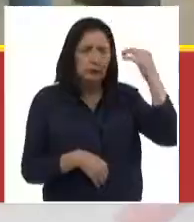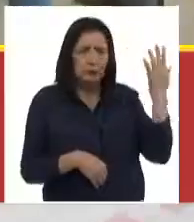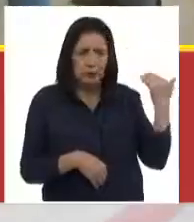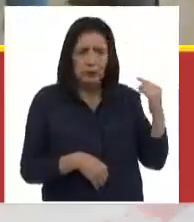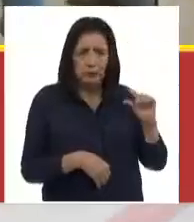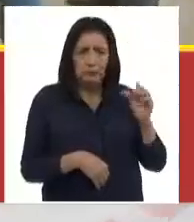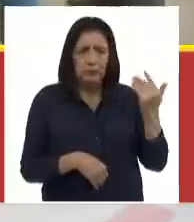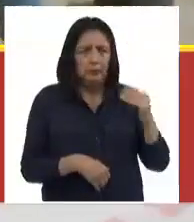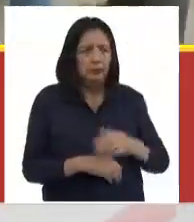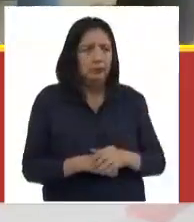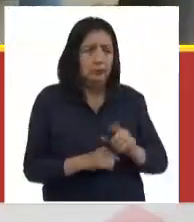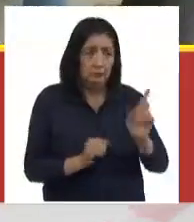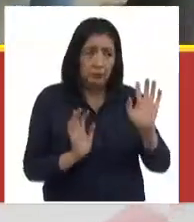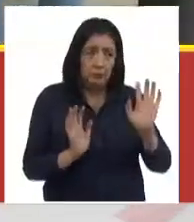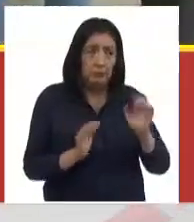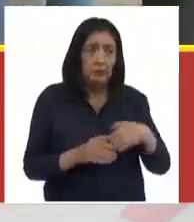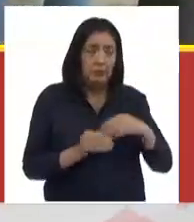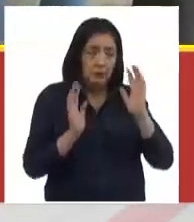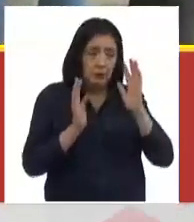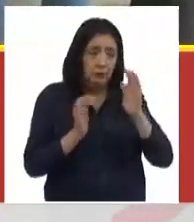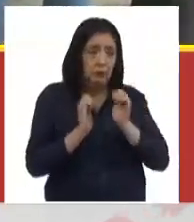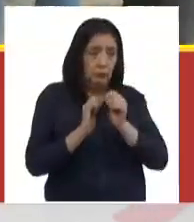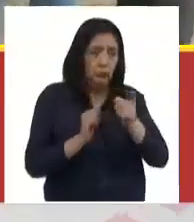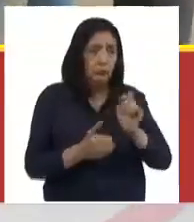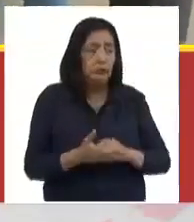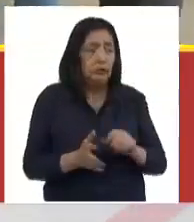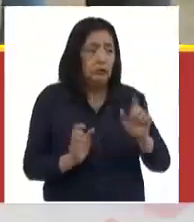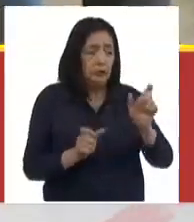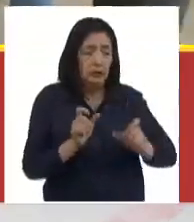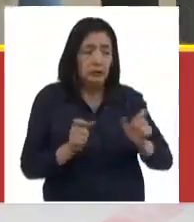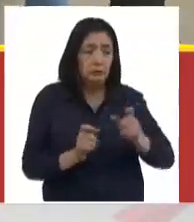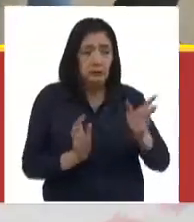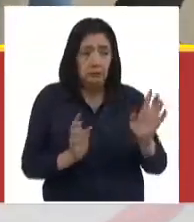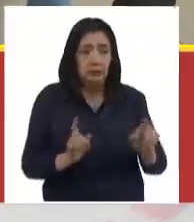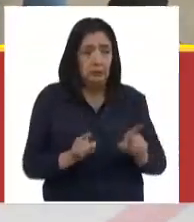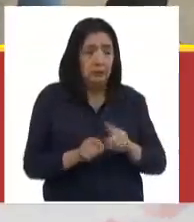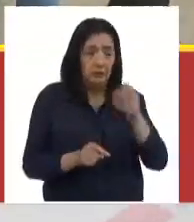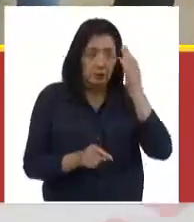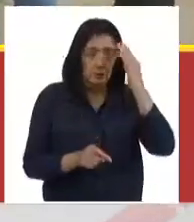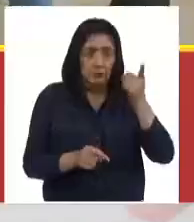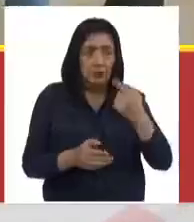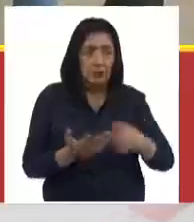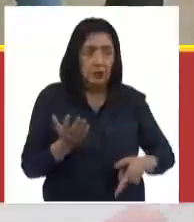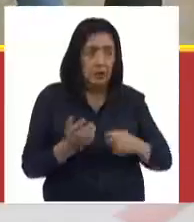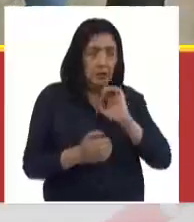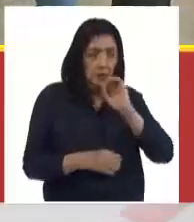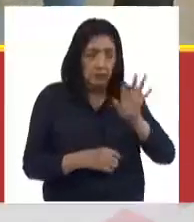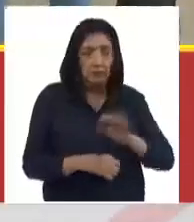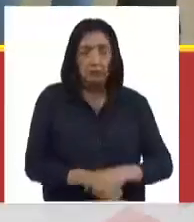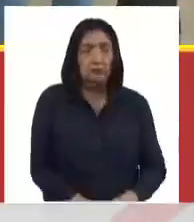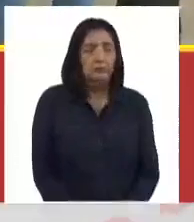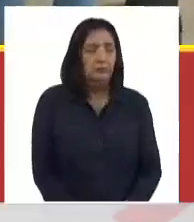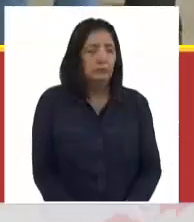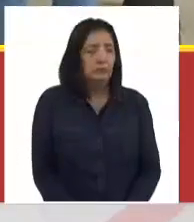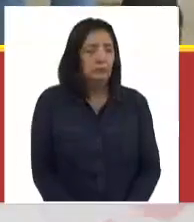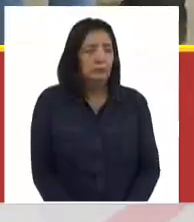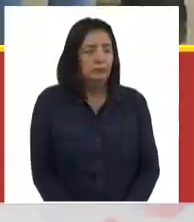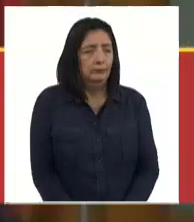hace instantes. Si te parece, las escuchamos juntos para que también el público sepa lo que ha dicho el señor Pedro Castillo.